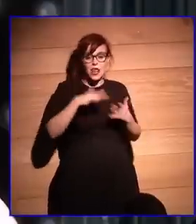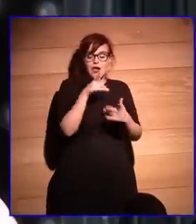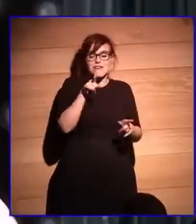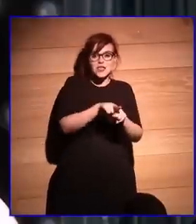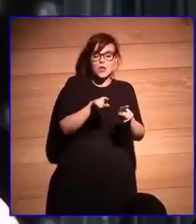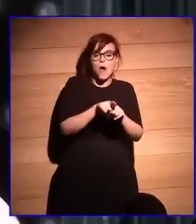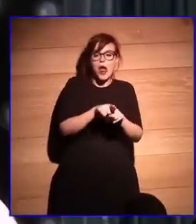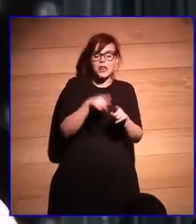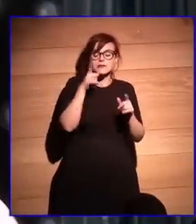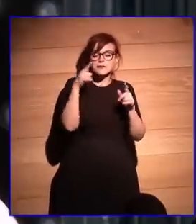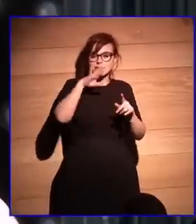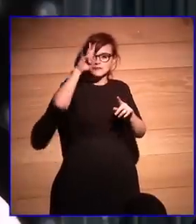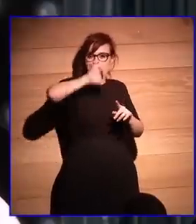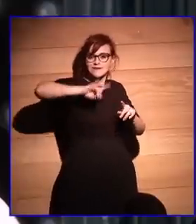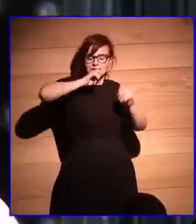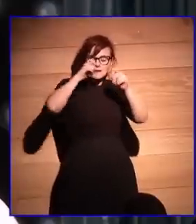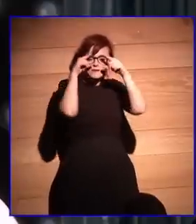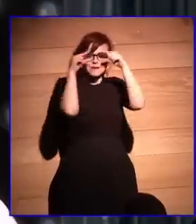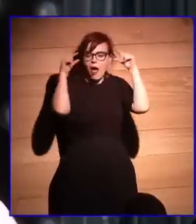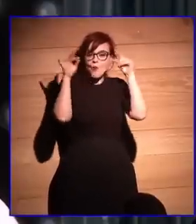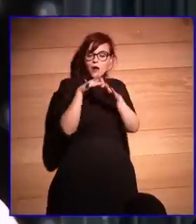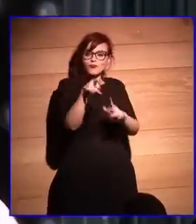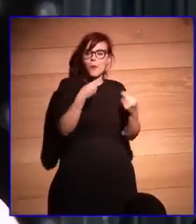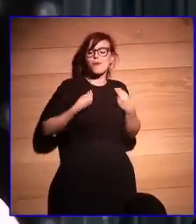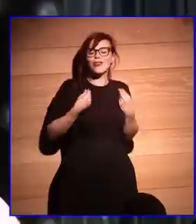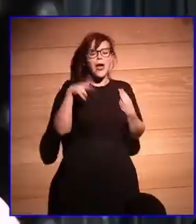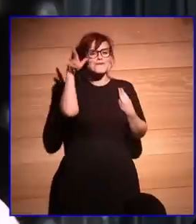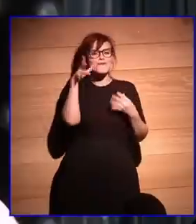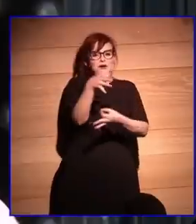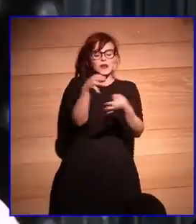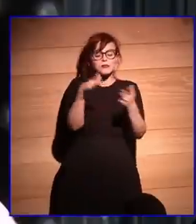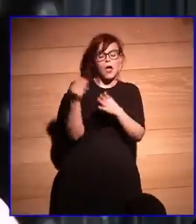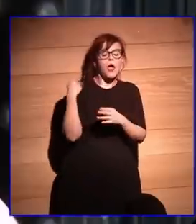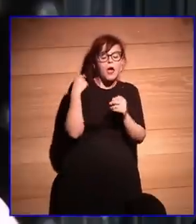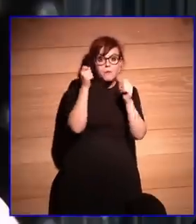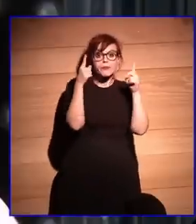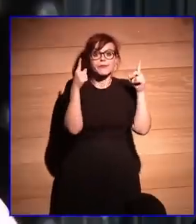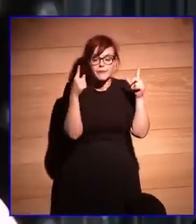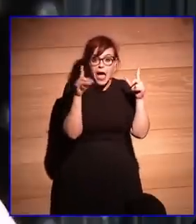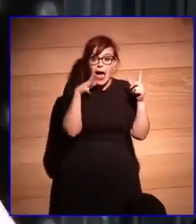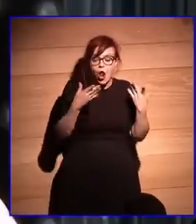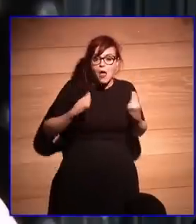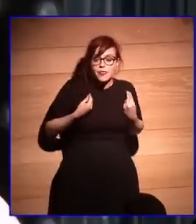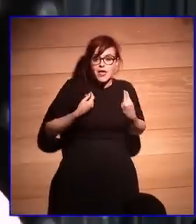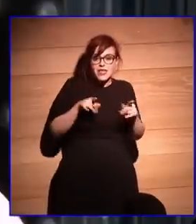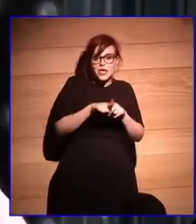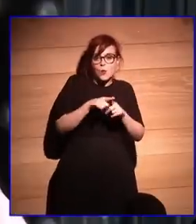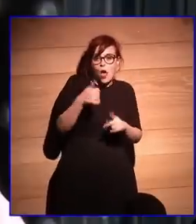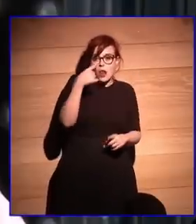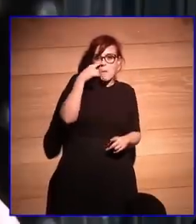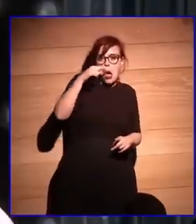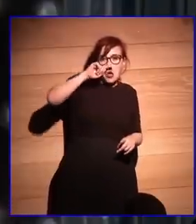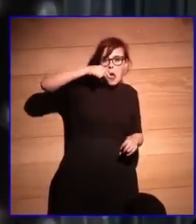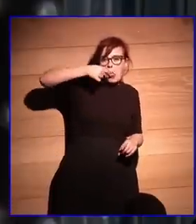L. Jackson, te despierta de una siesta donde tú estabas viviendo una vida estupenda y lo que te dice es, bueno, y ahora vas a empezar a comer mocos y a luchar